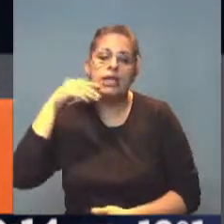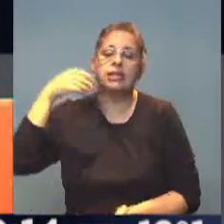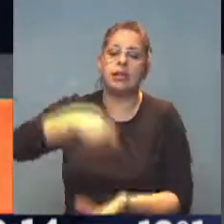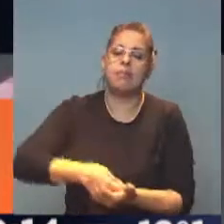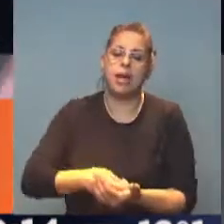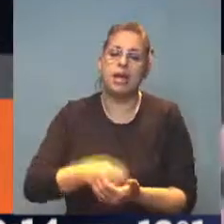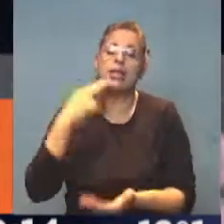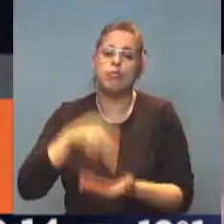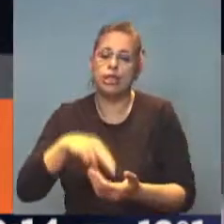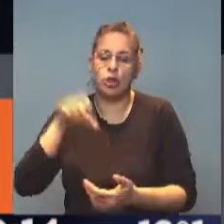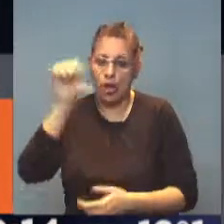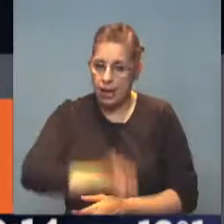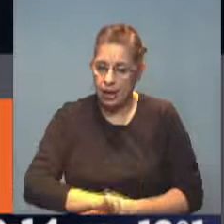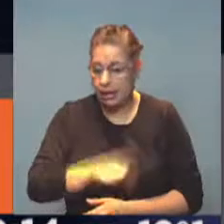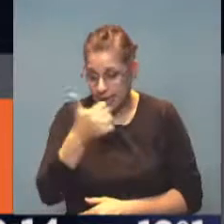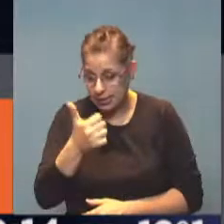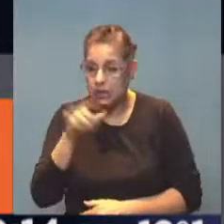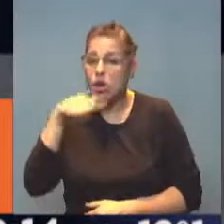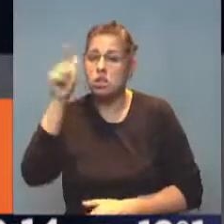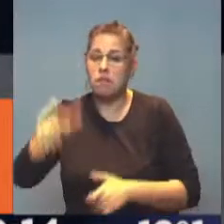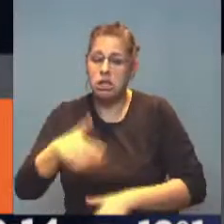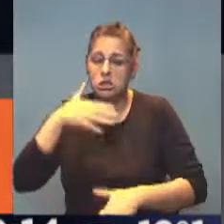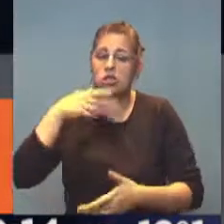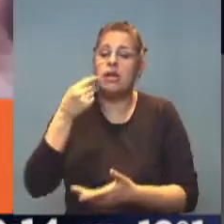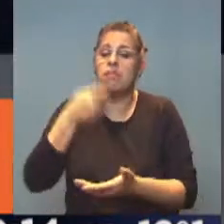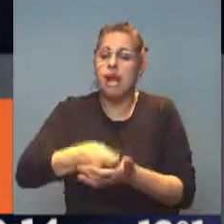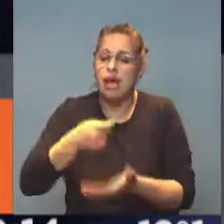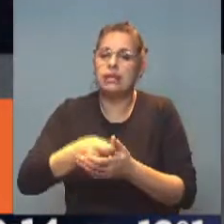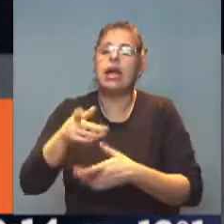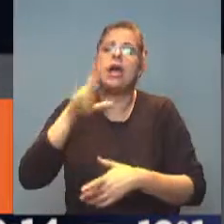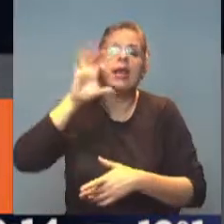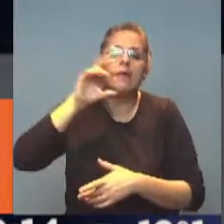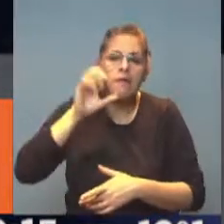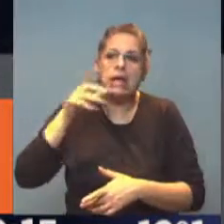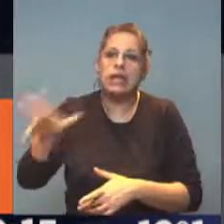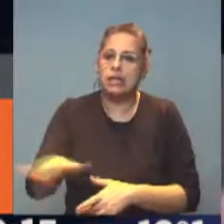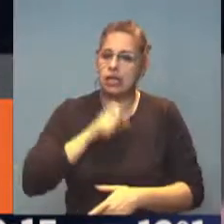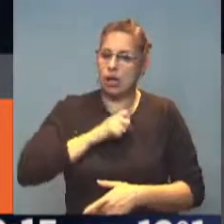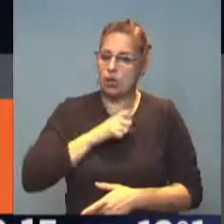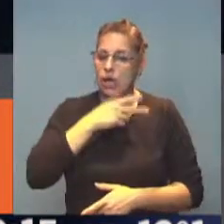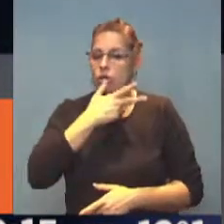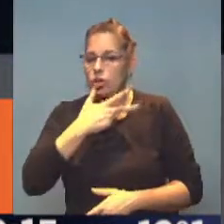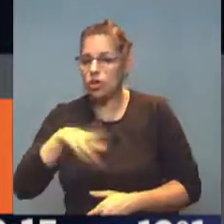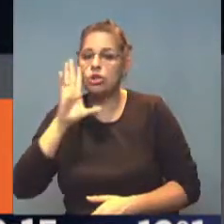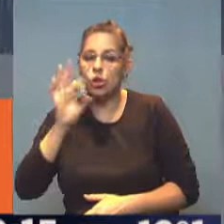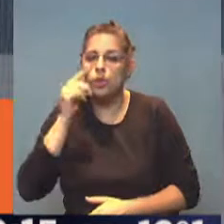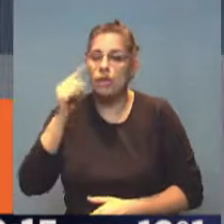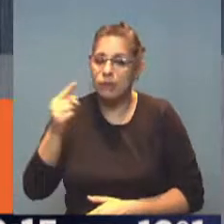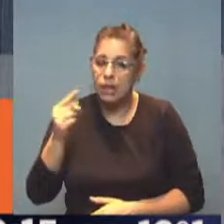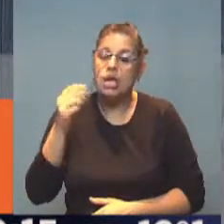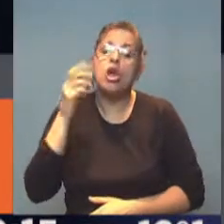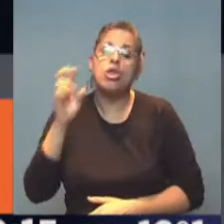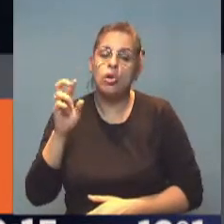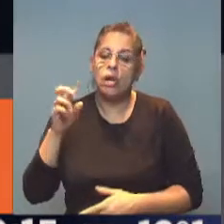y que uno de estos que tim ve hay que poner la plata en lebac se gana 250 300 mil dólares y por esa plata no paga impuesto a las